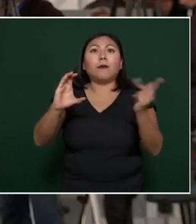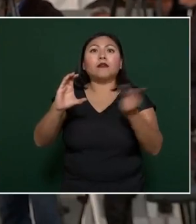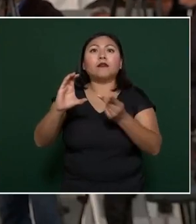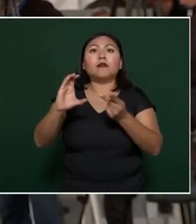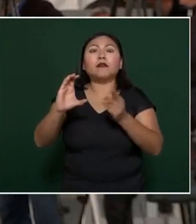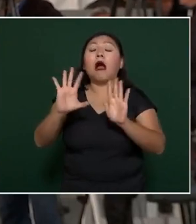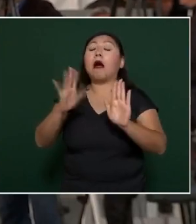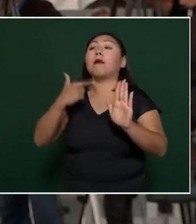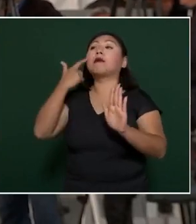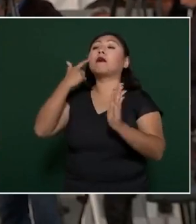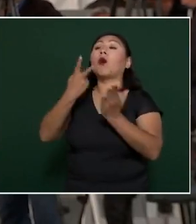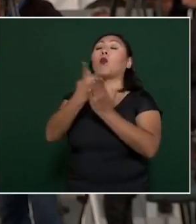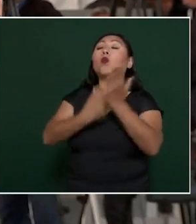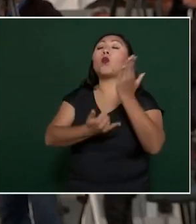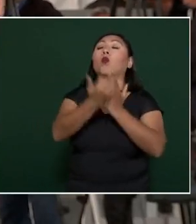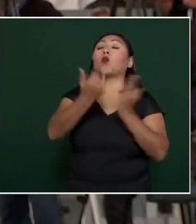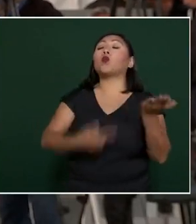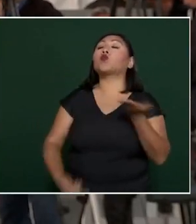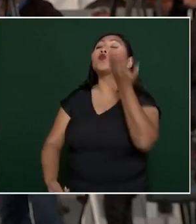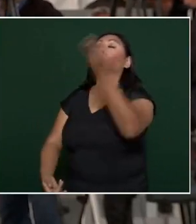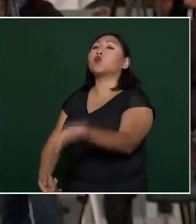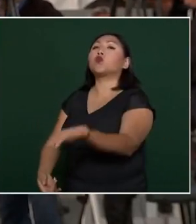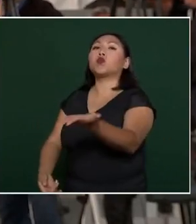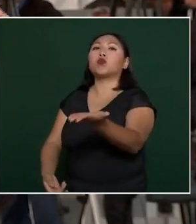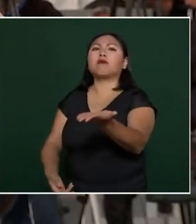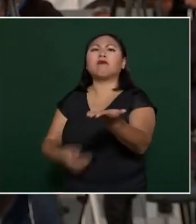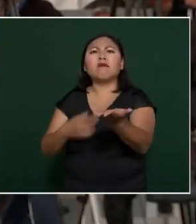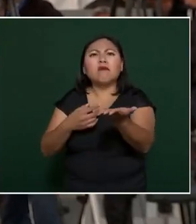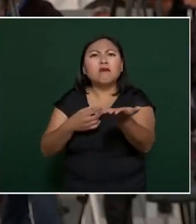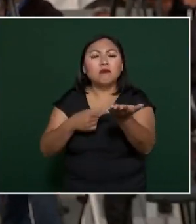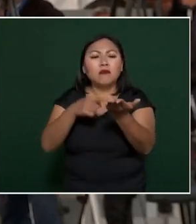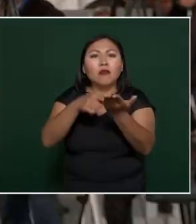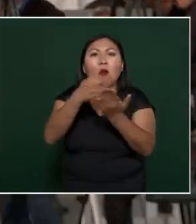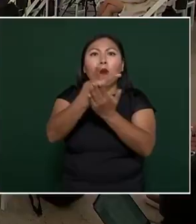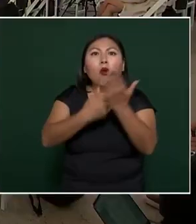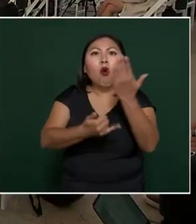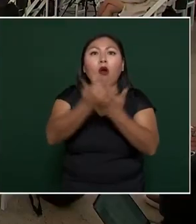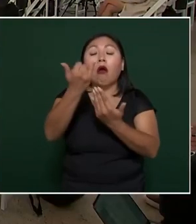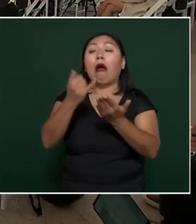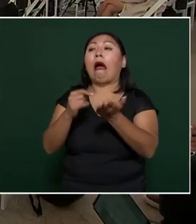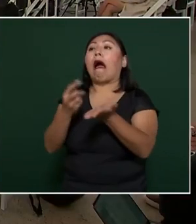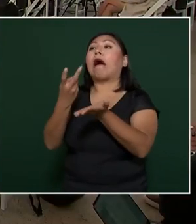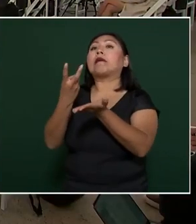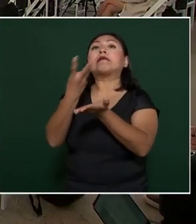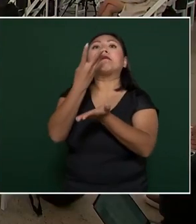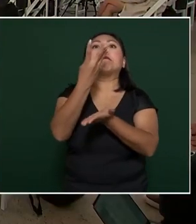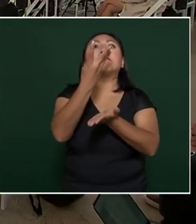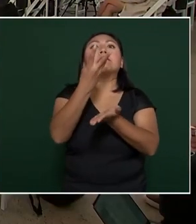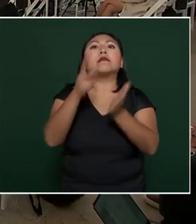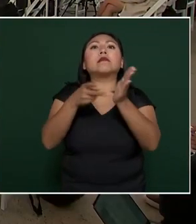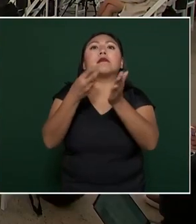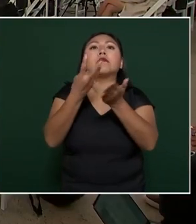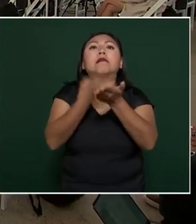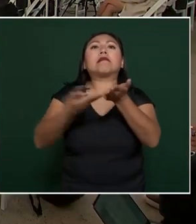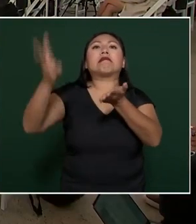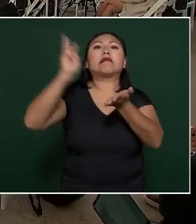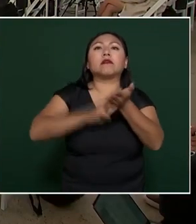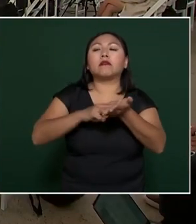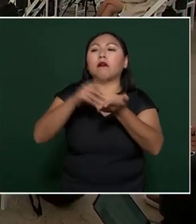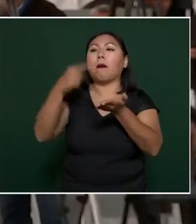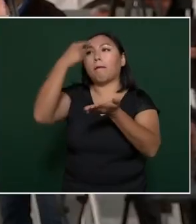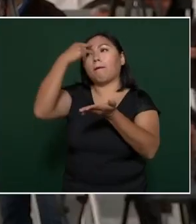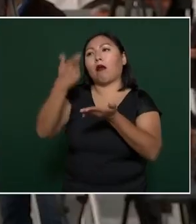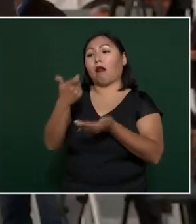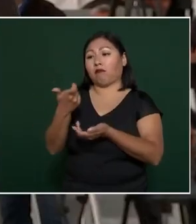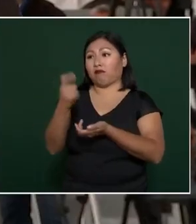California porque querían triplicar tres veces el costo de una planta de tratamiento aquí se ocupa el dinero para más